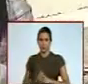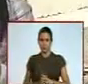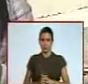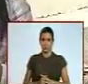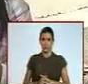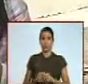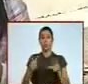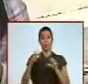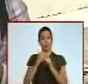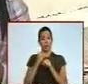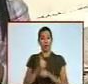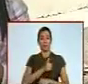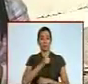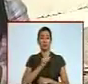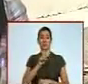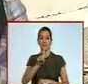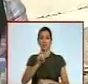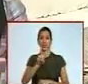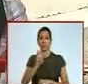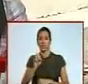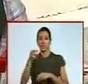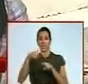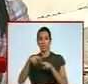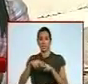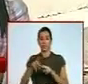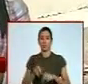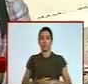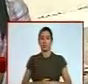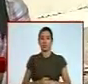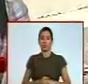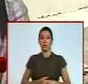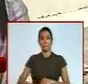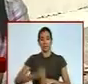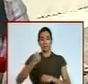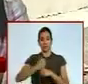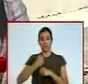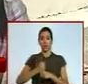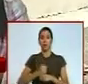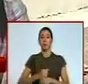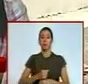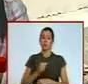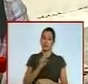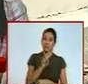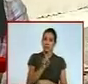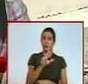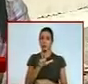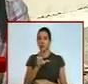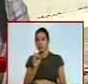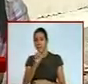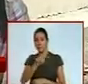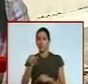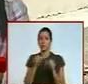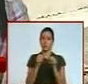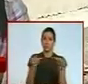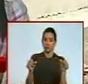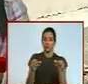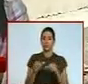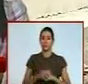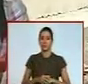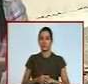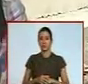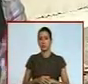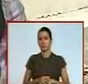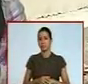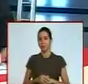Esta nueva obra se beneficiará a 120 niños del sector y se generará empleo para 130 personas de forma directa y más de 300 de